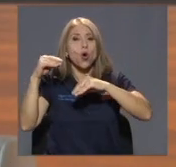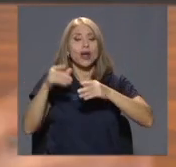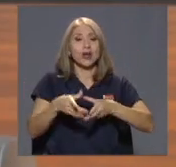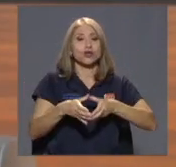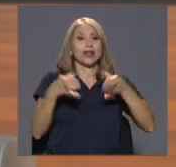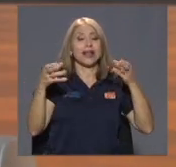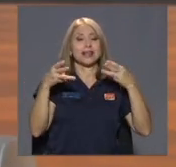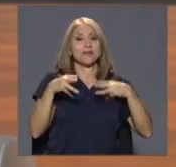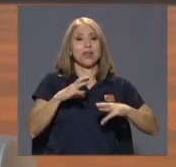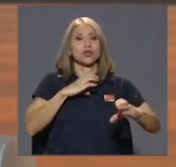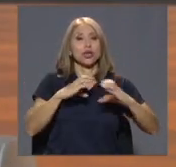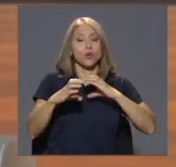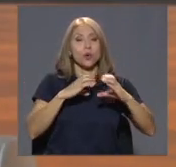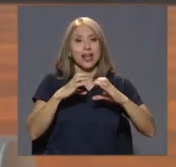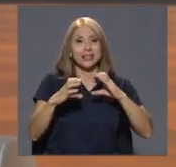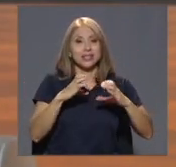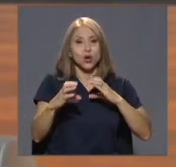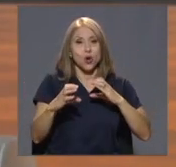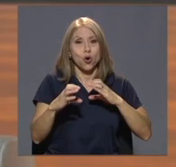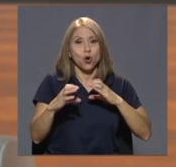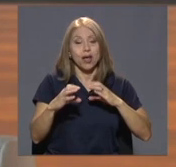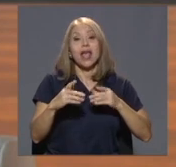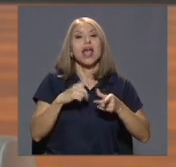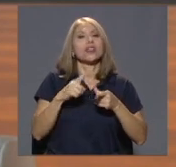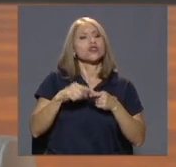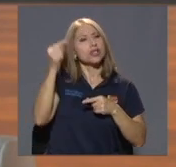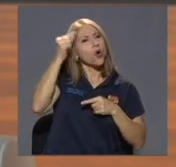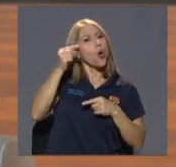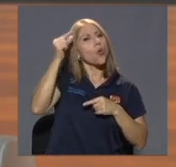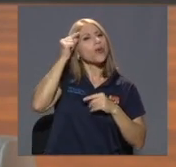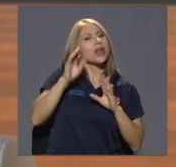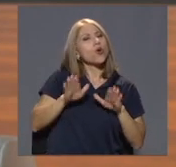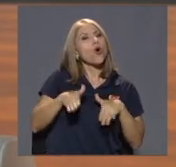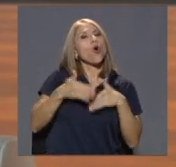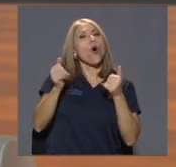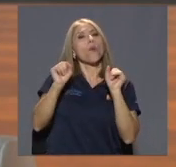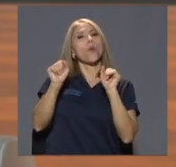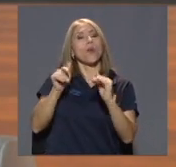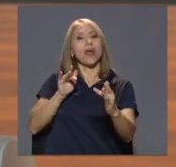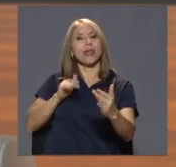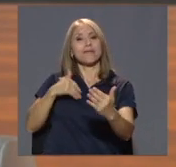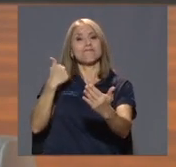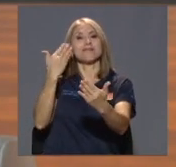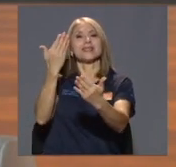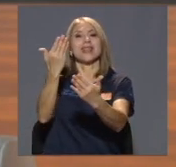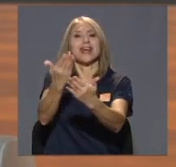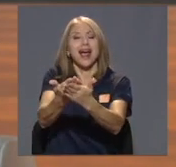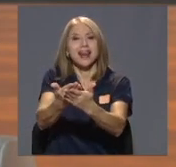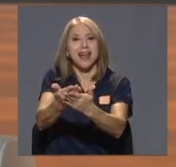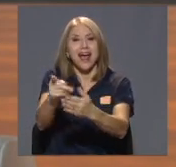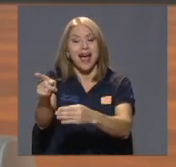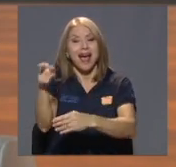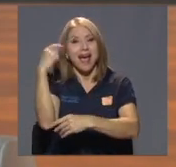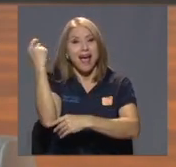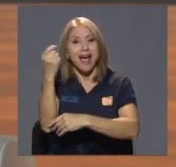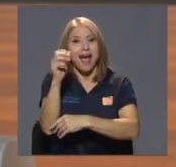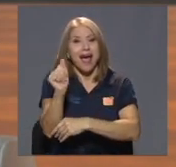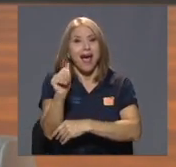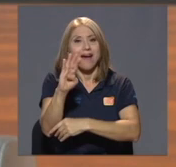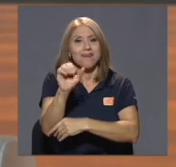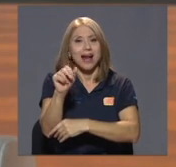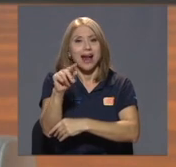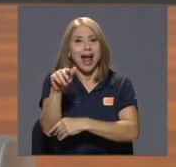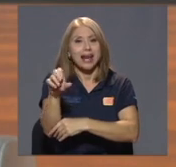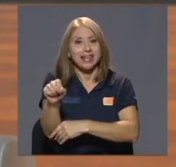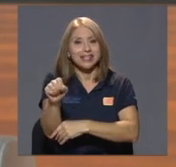de comunicación, cómo desde gobierno le llegamos a nuestro público en Avangares que necesita saber qué está pasando con el proyecto de